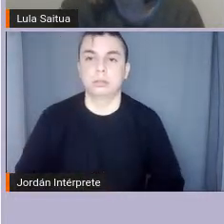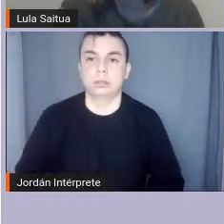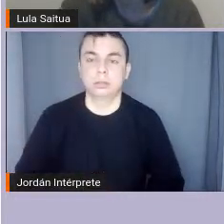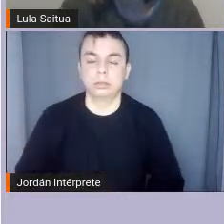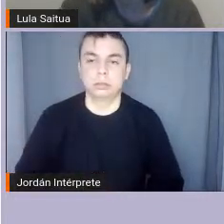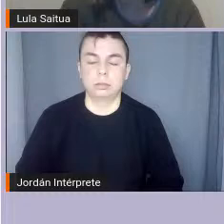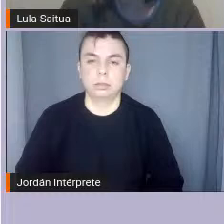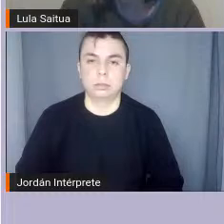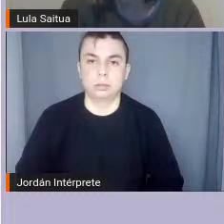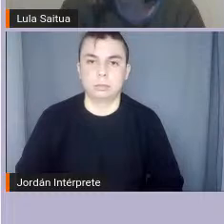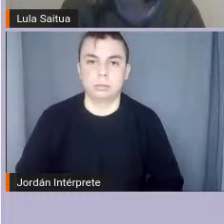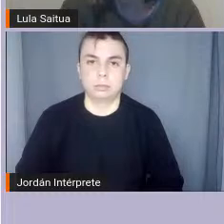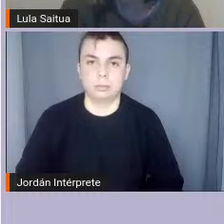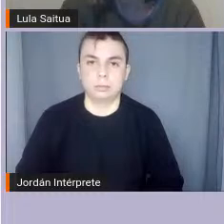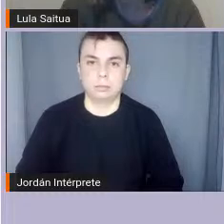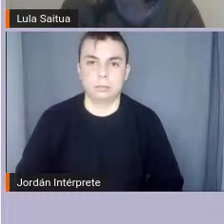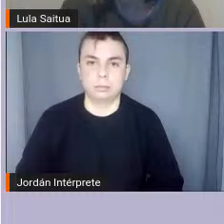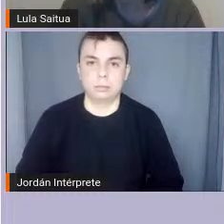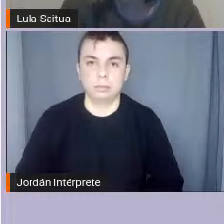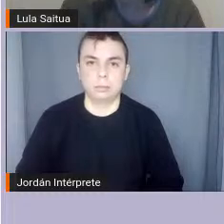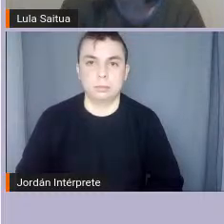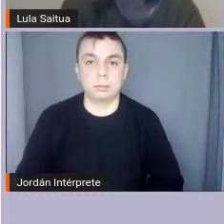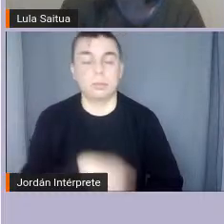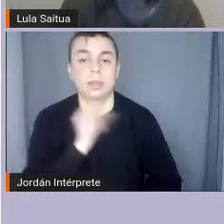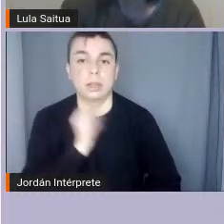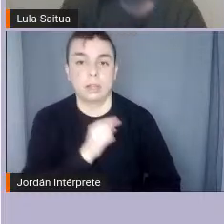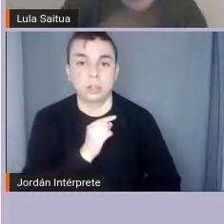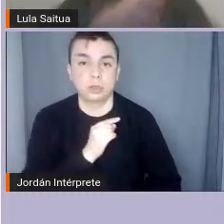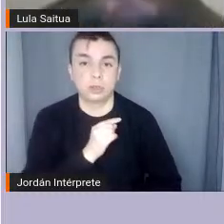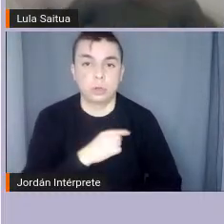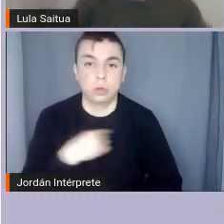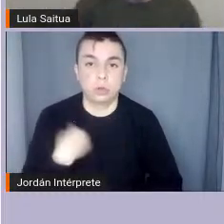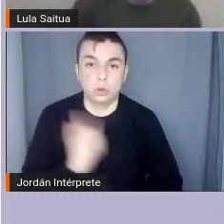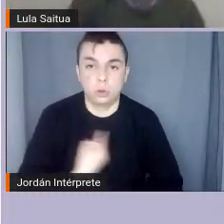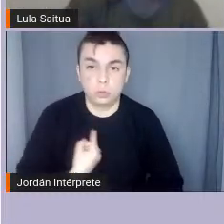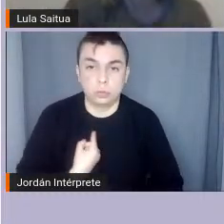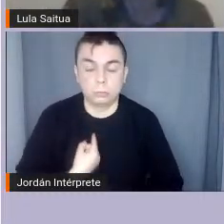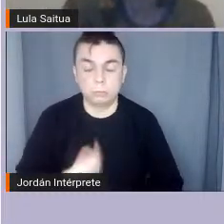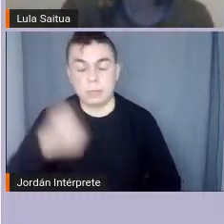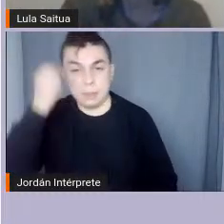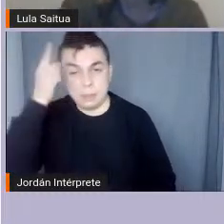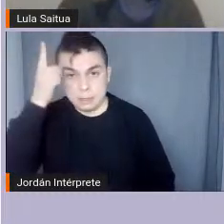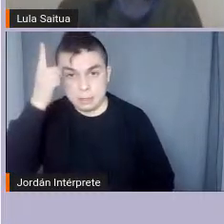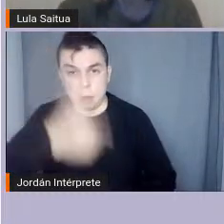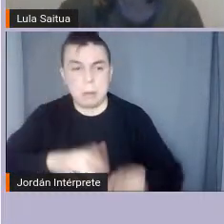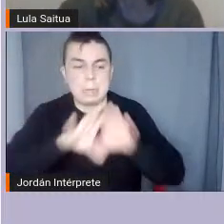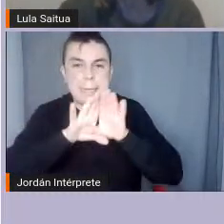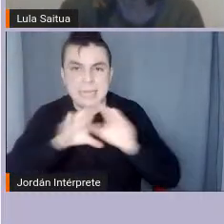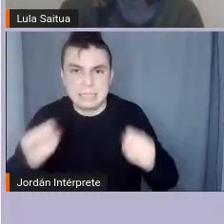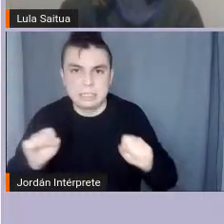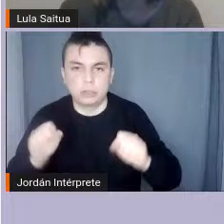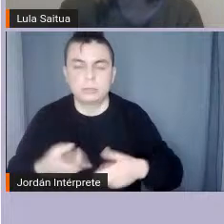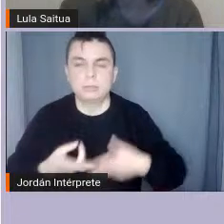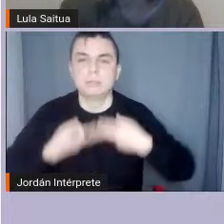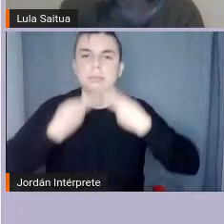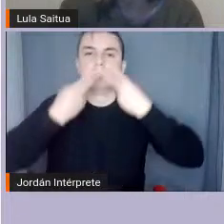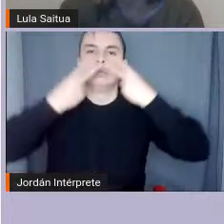Con esto, que entendamos esto, estamos súper listos.